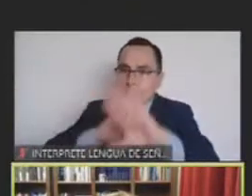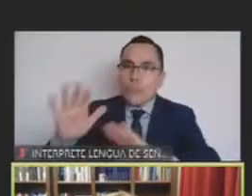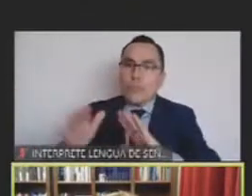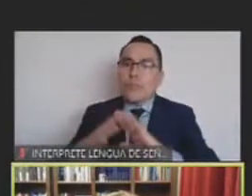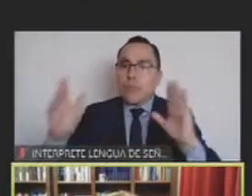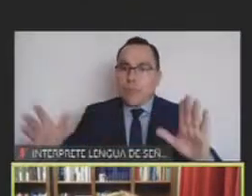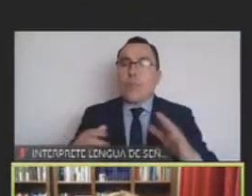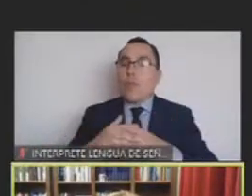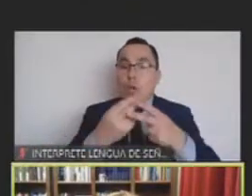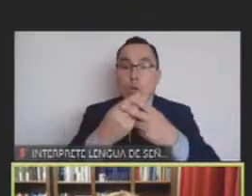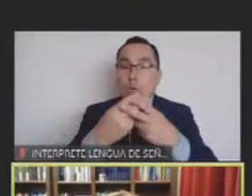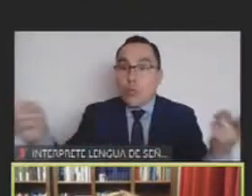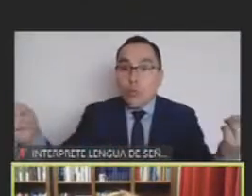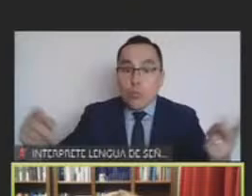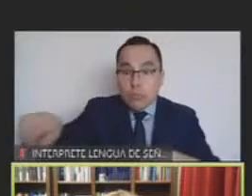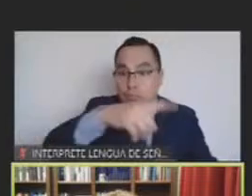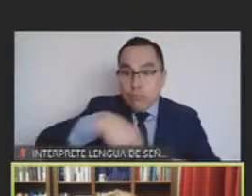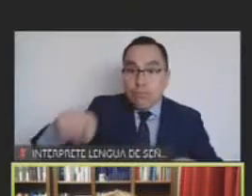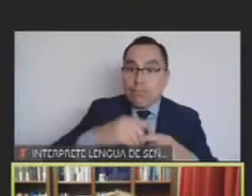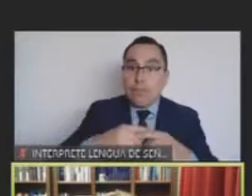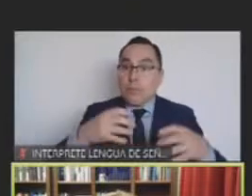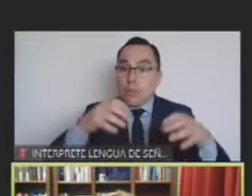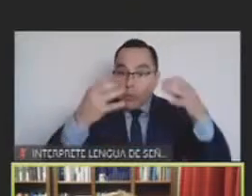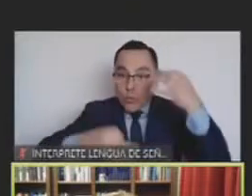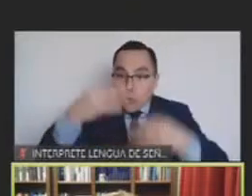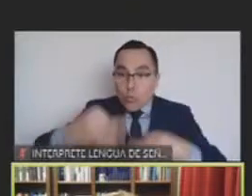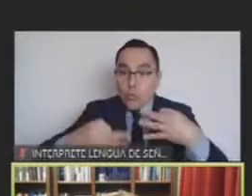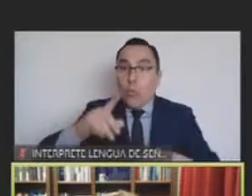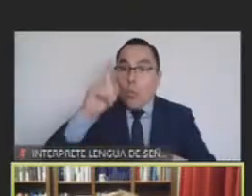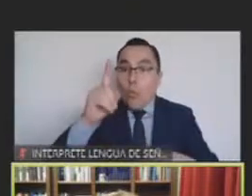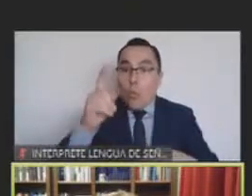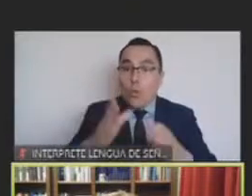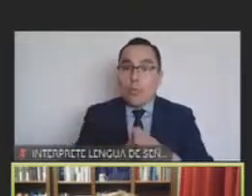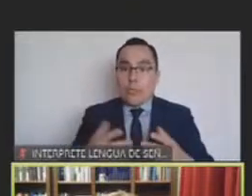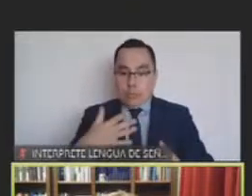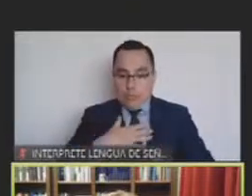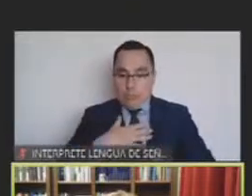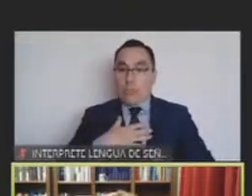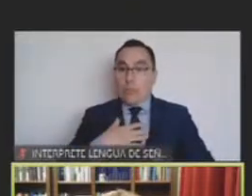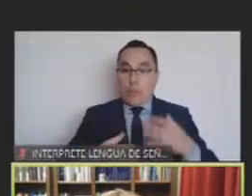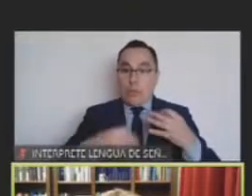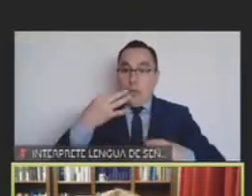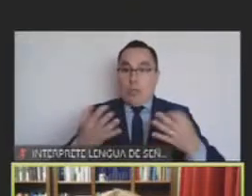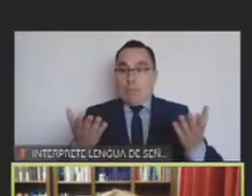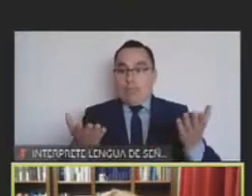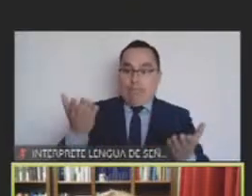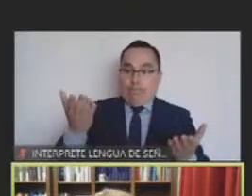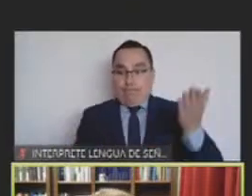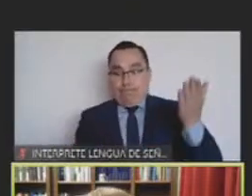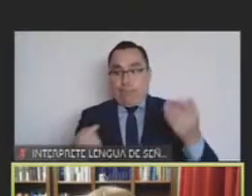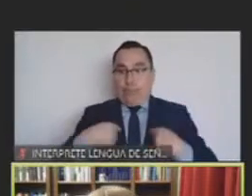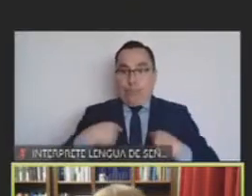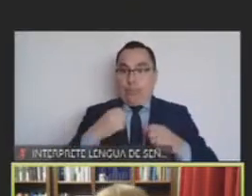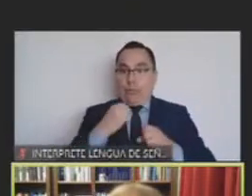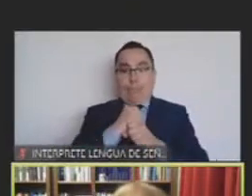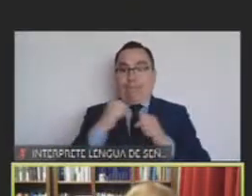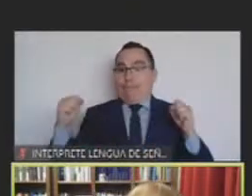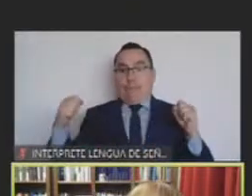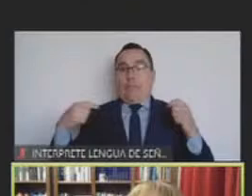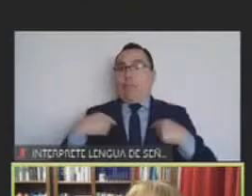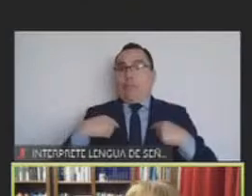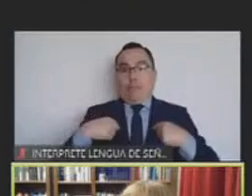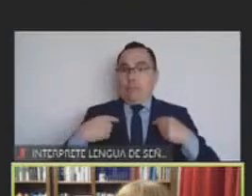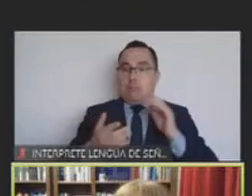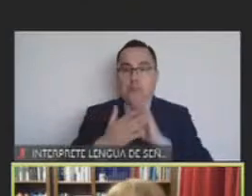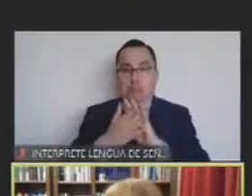audiencias pública, la recusación, cuando una de las partes cree que el juez no podrá actuar imparcialmente, y la apelación, por excelencia, como